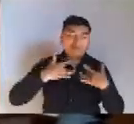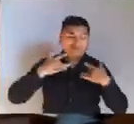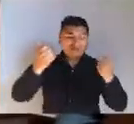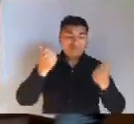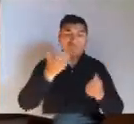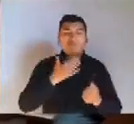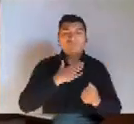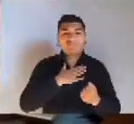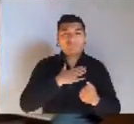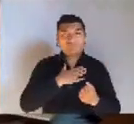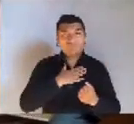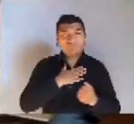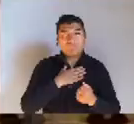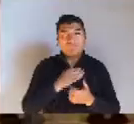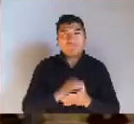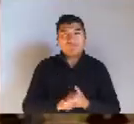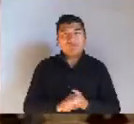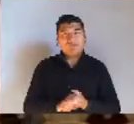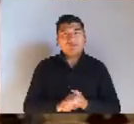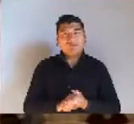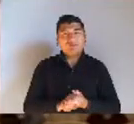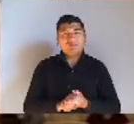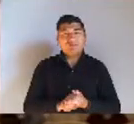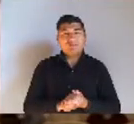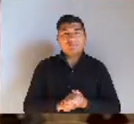para sanarme.